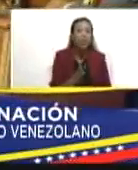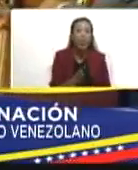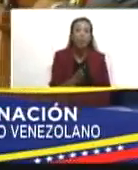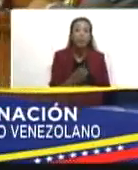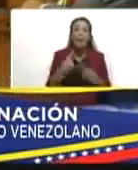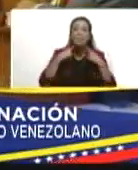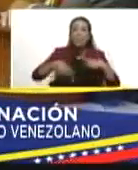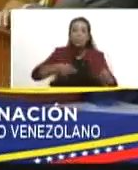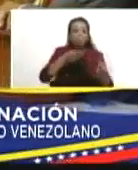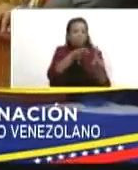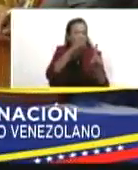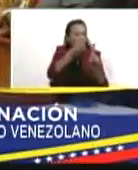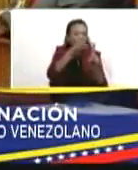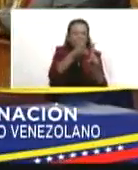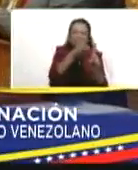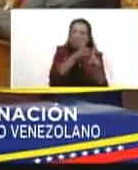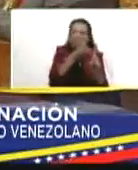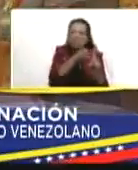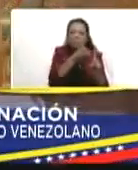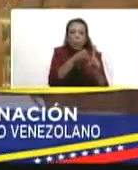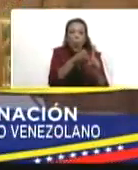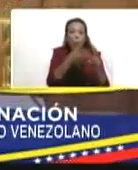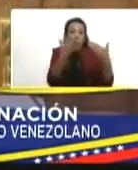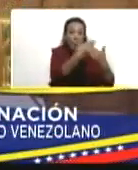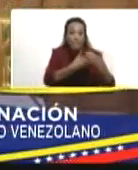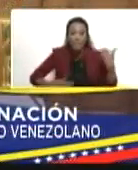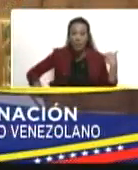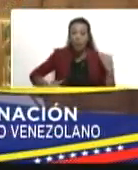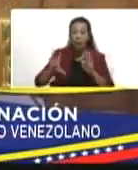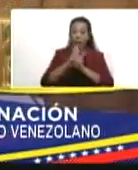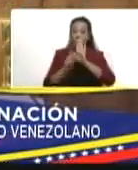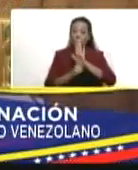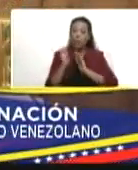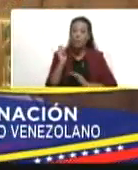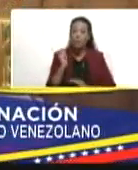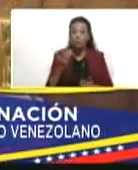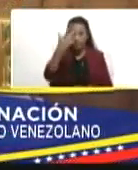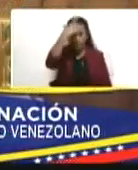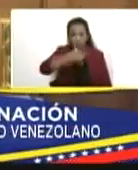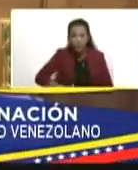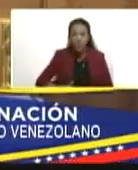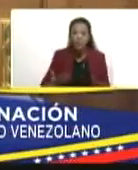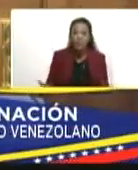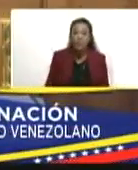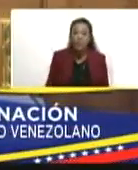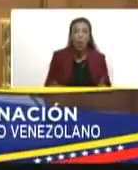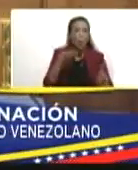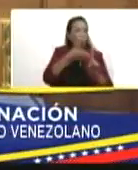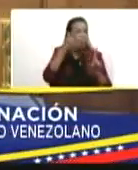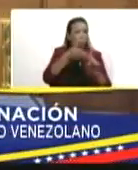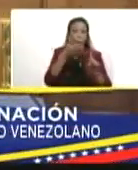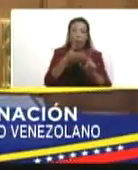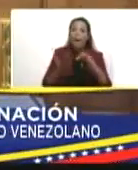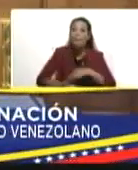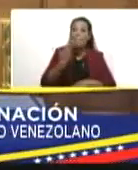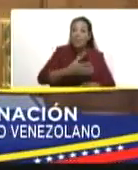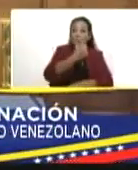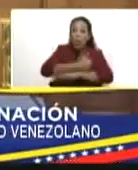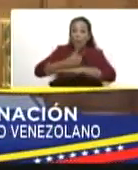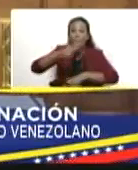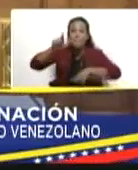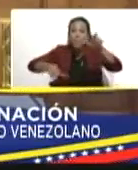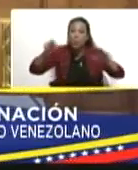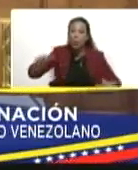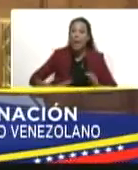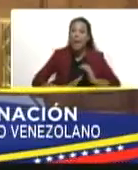la persecución contra el presidente constitucional de Venezuela contra los más importantes